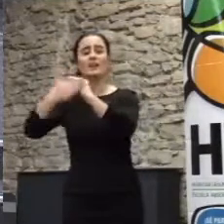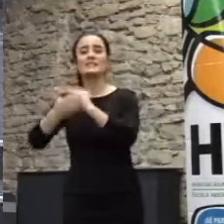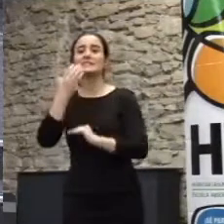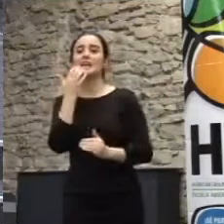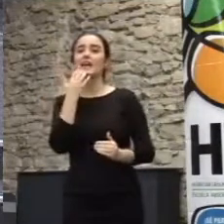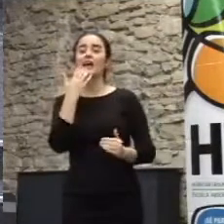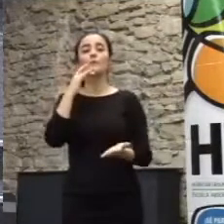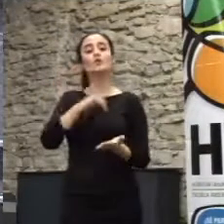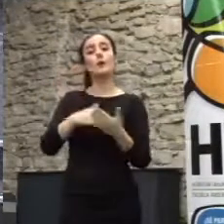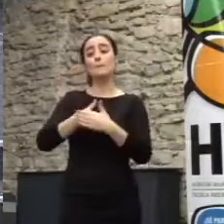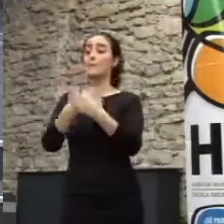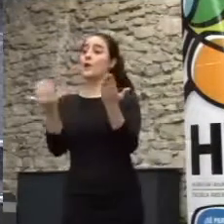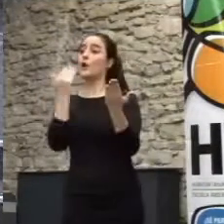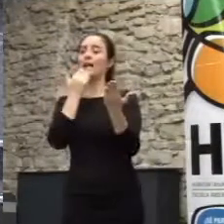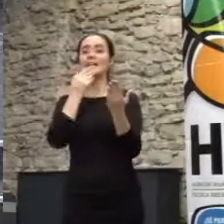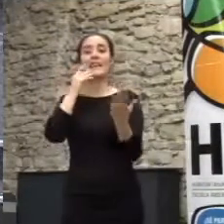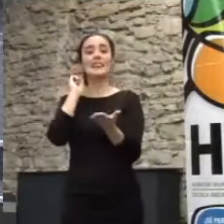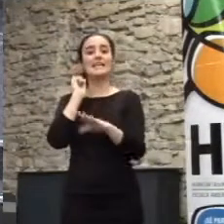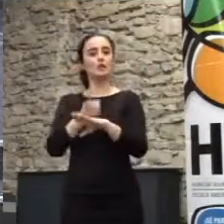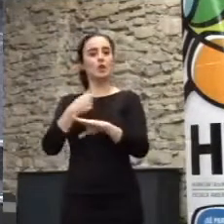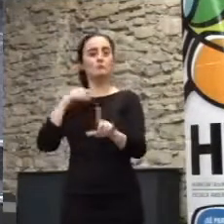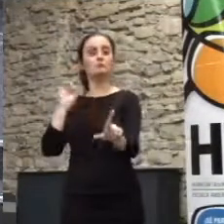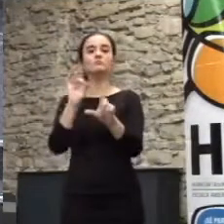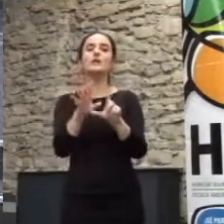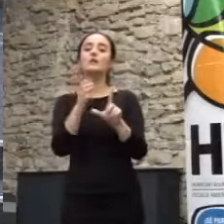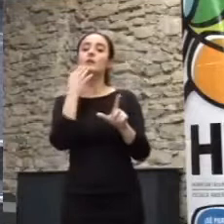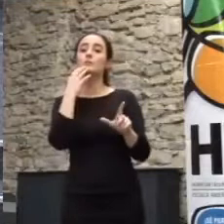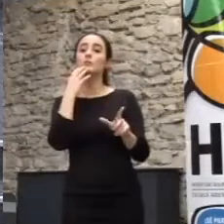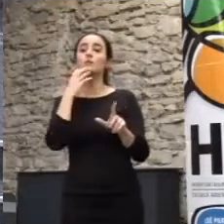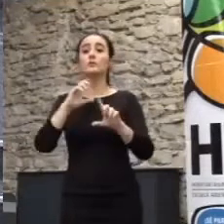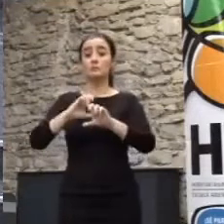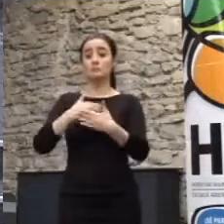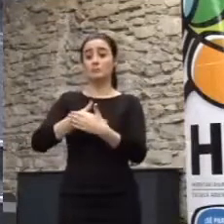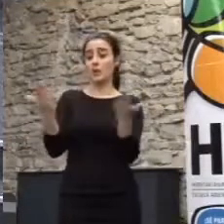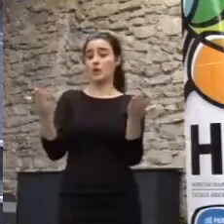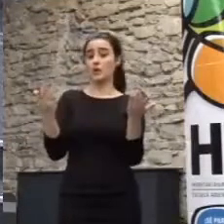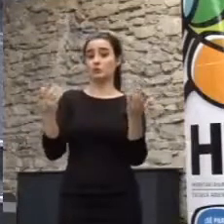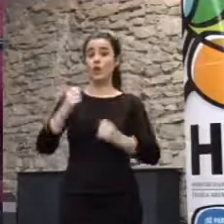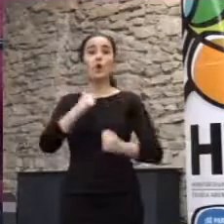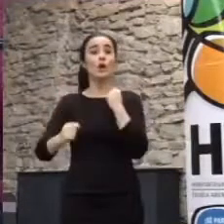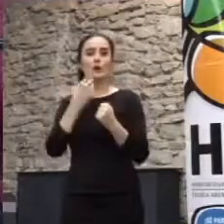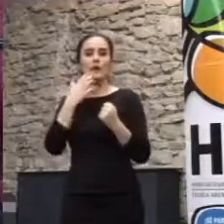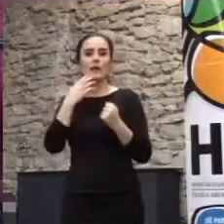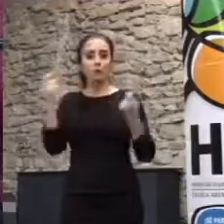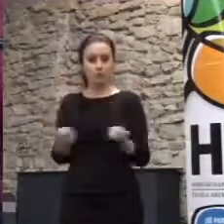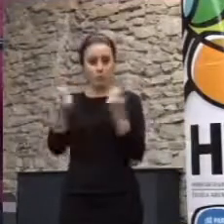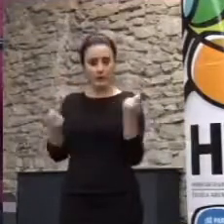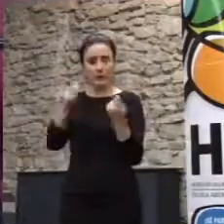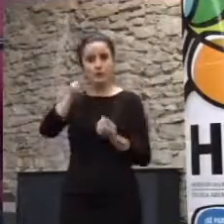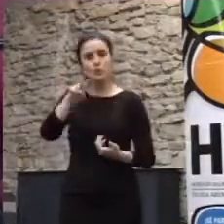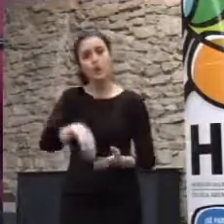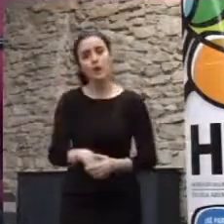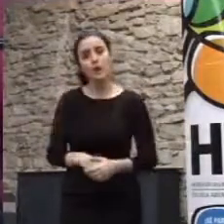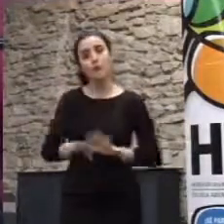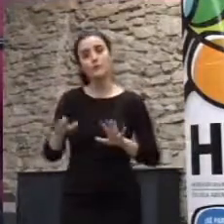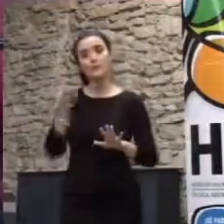al director y hay determinados medios, como el Correo, por ejemplo, que no me publica ni una. Y sin en cambio,